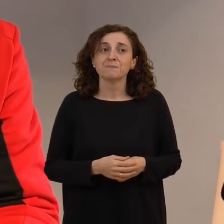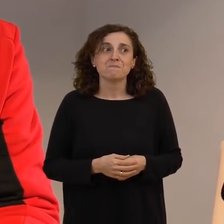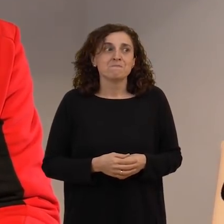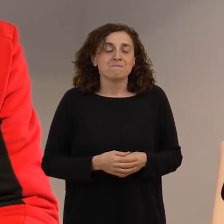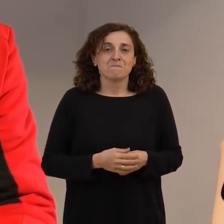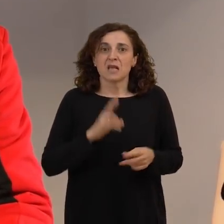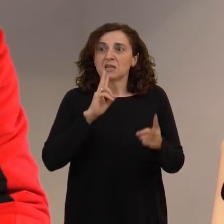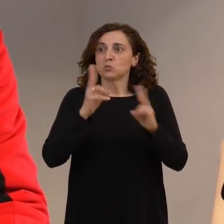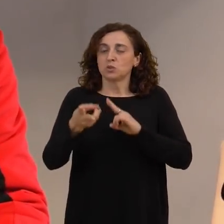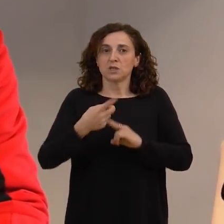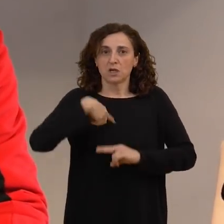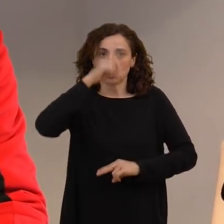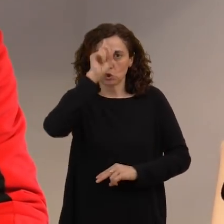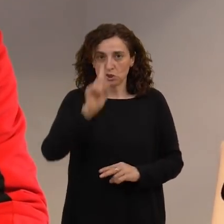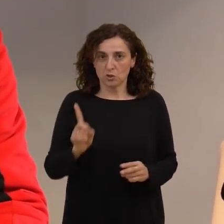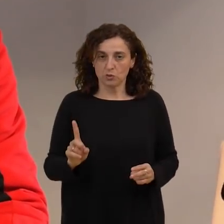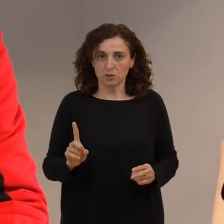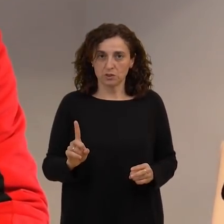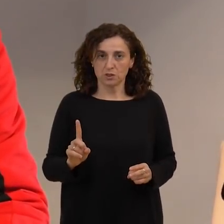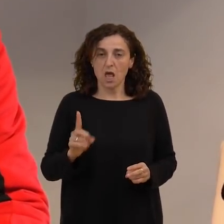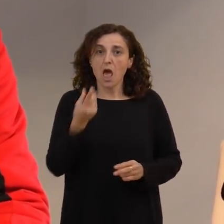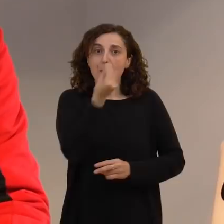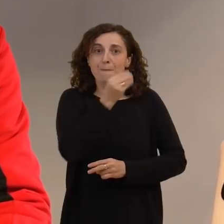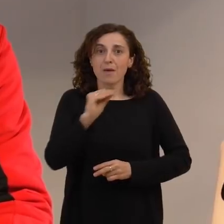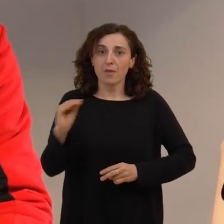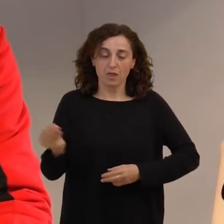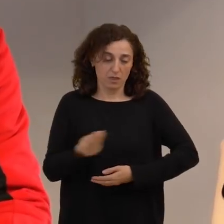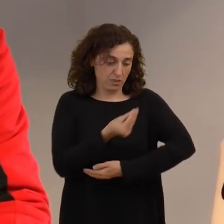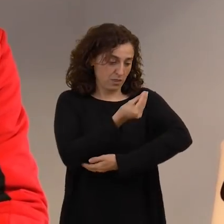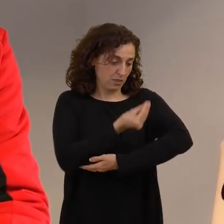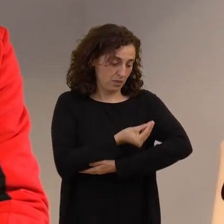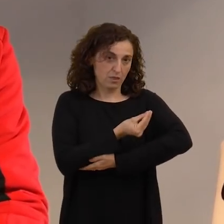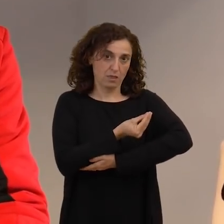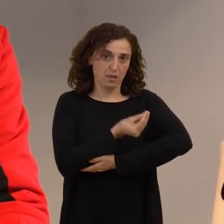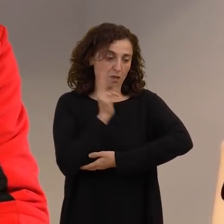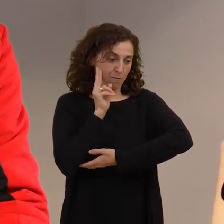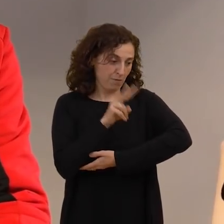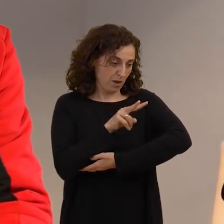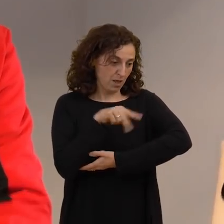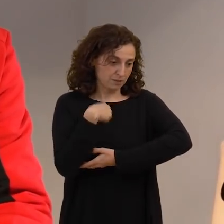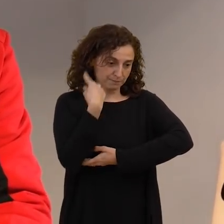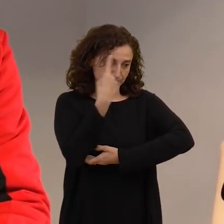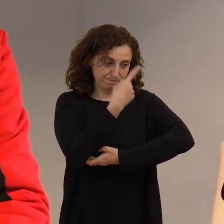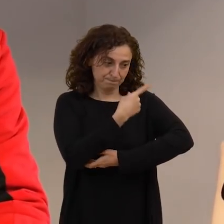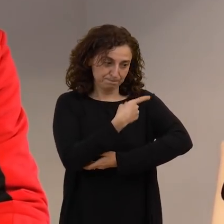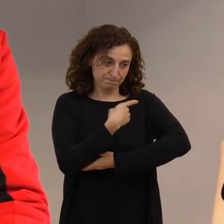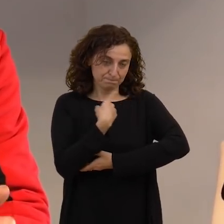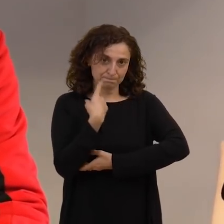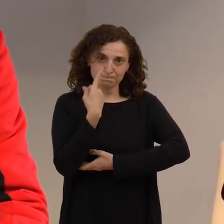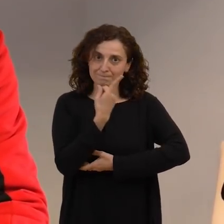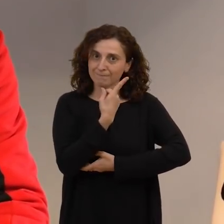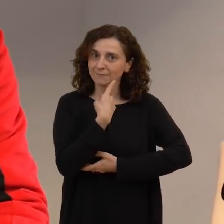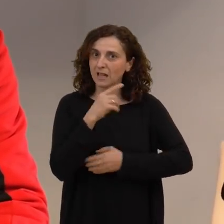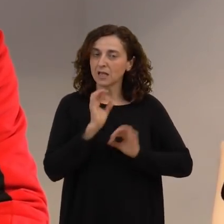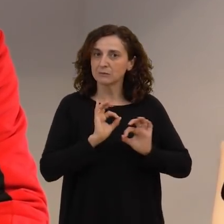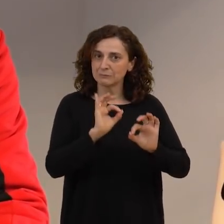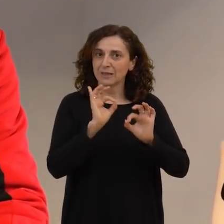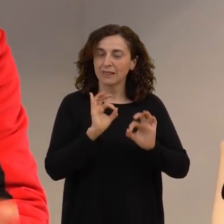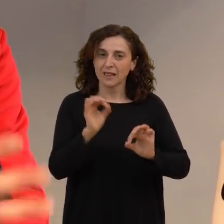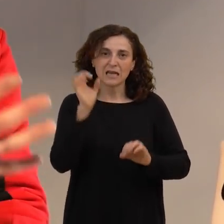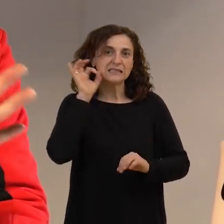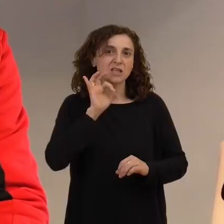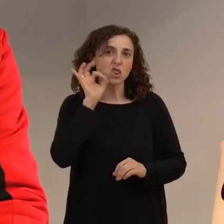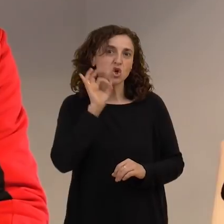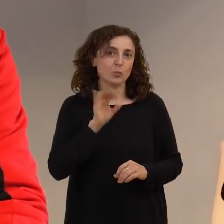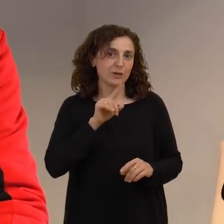No sabes qué decir, te sacan al niño, te le ponen allí en el paritorio, le miras, es muy particular el síndrome de